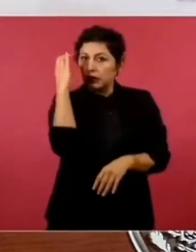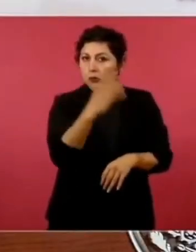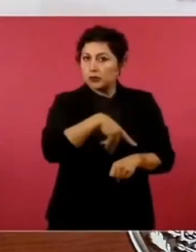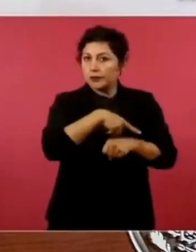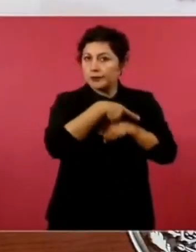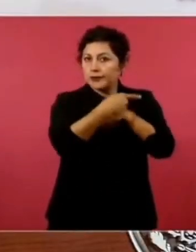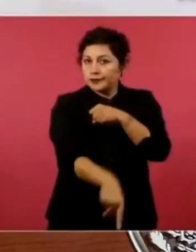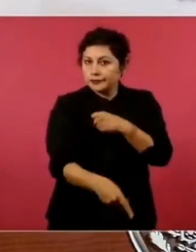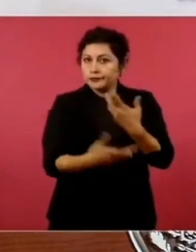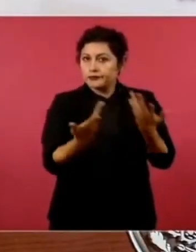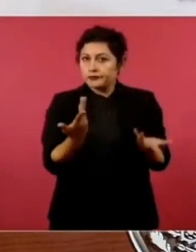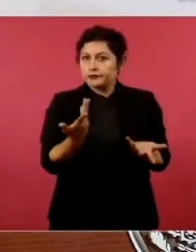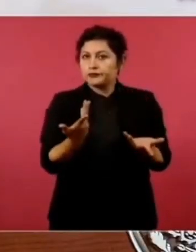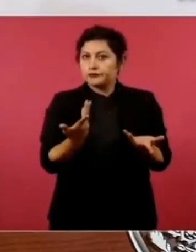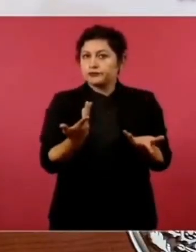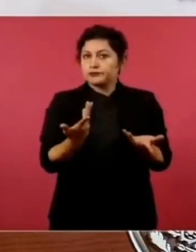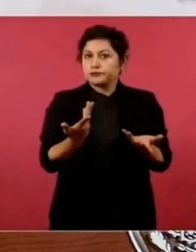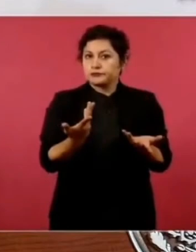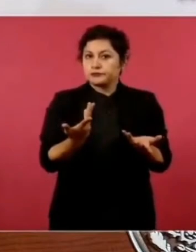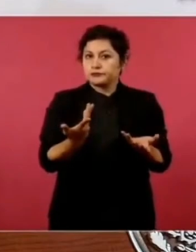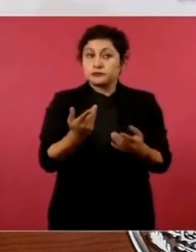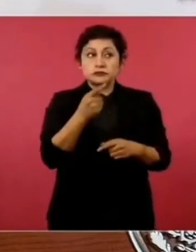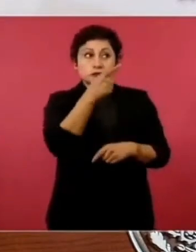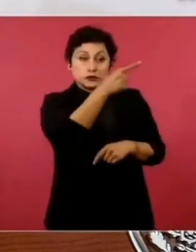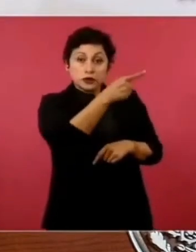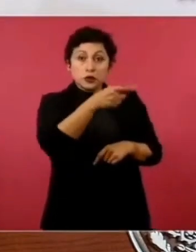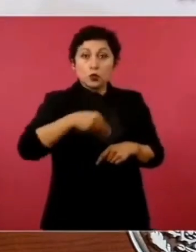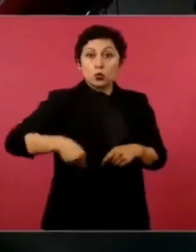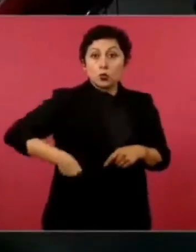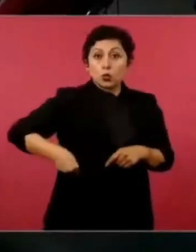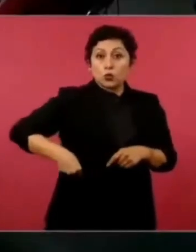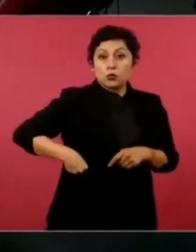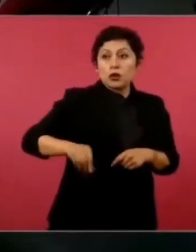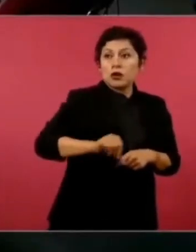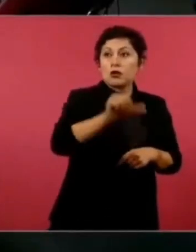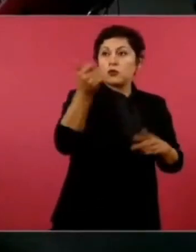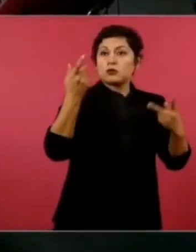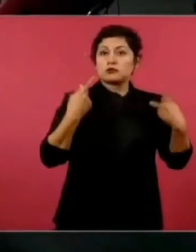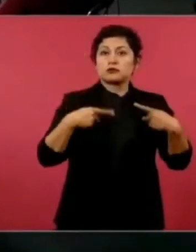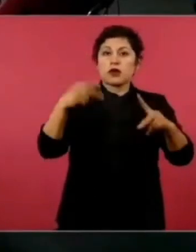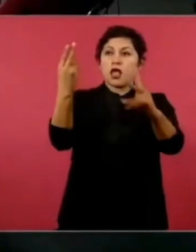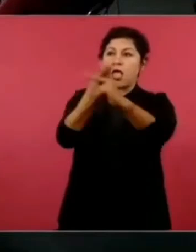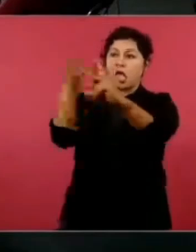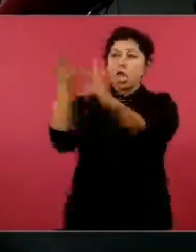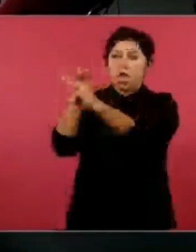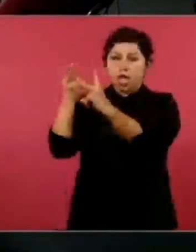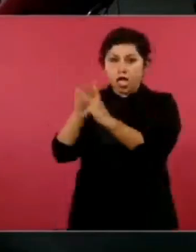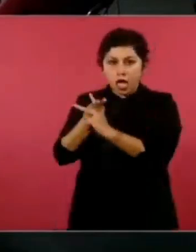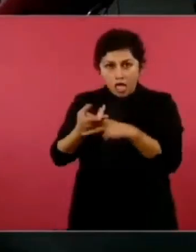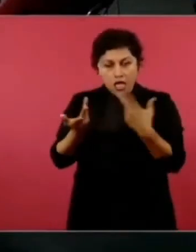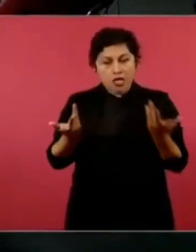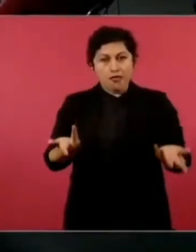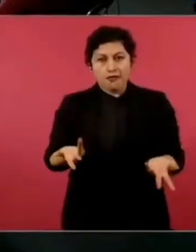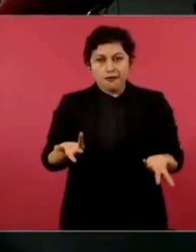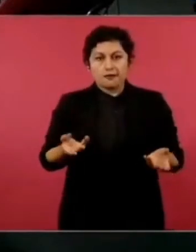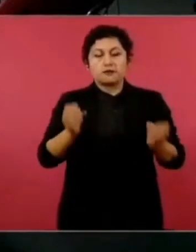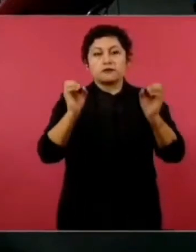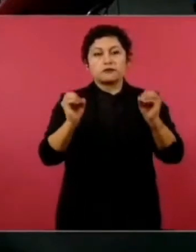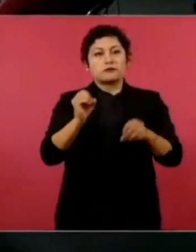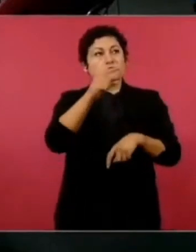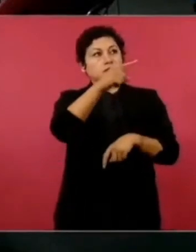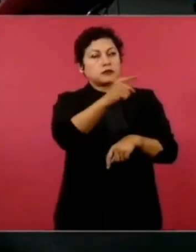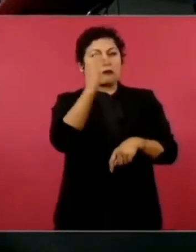que han eliminado a personas, que han causado la